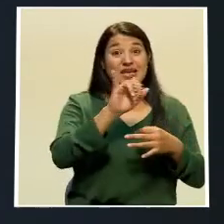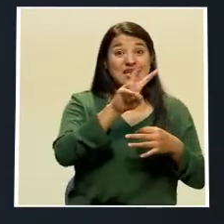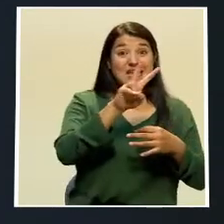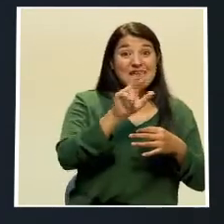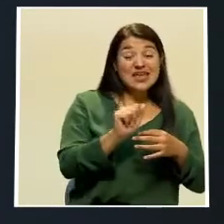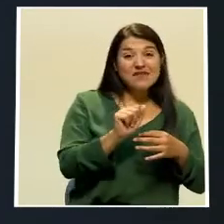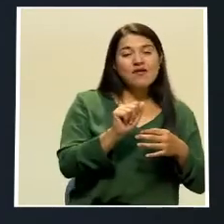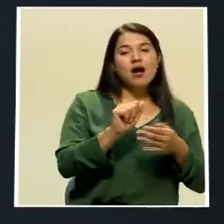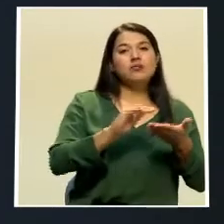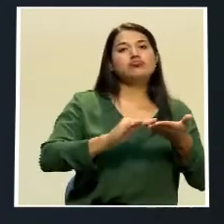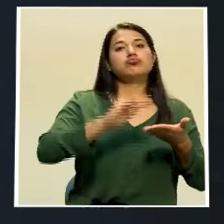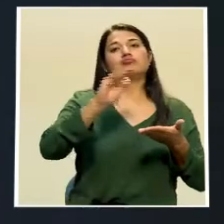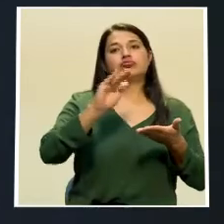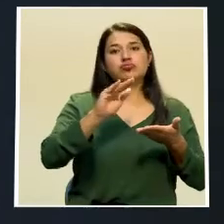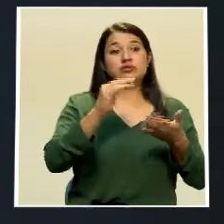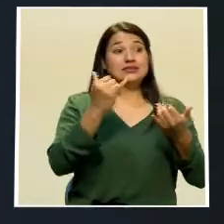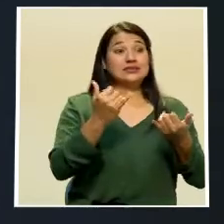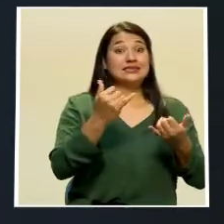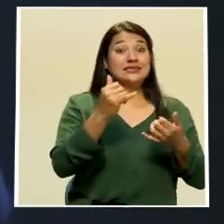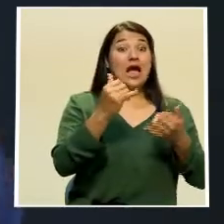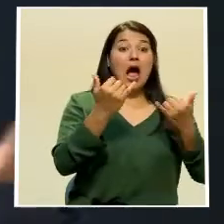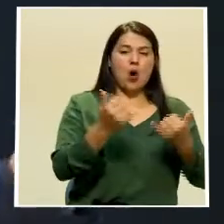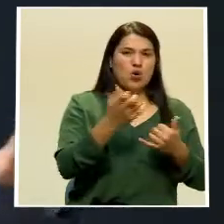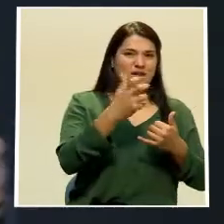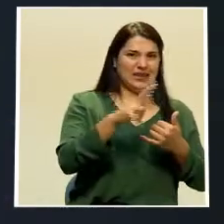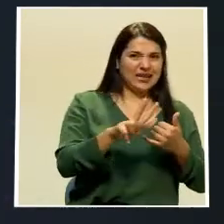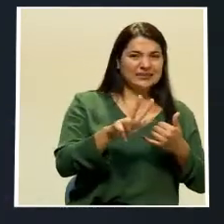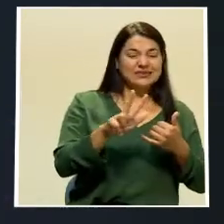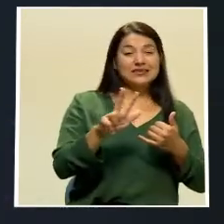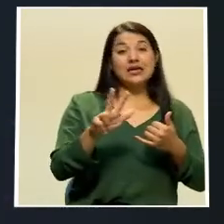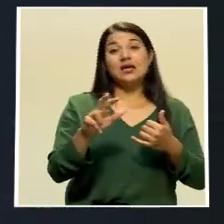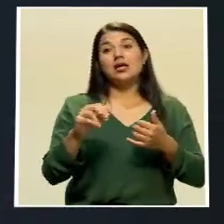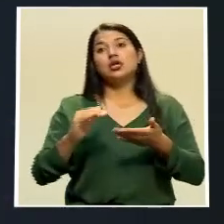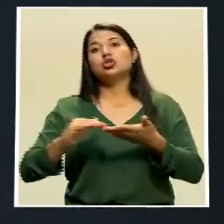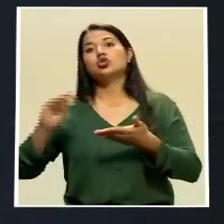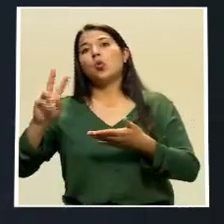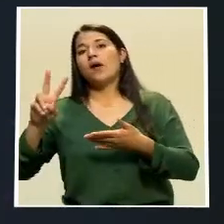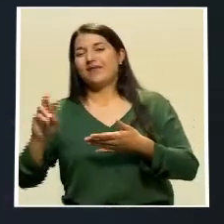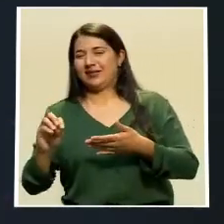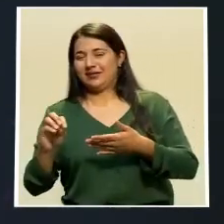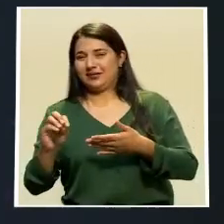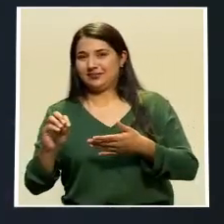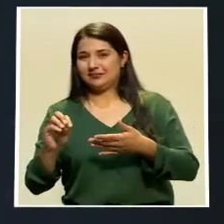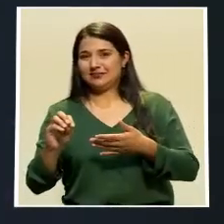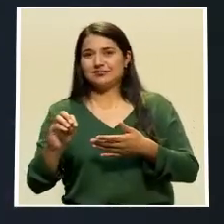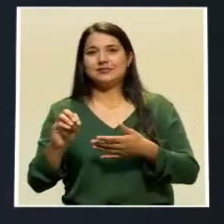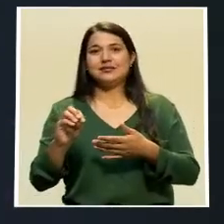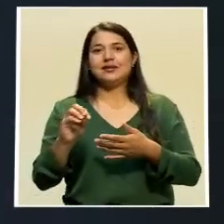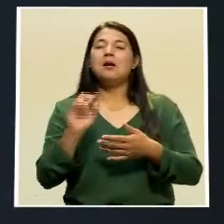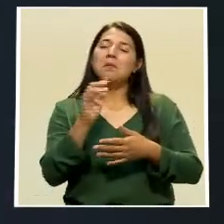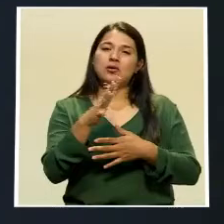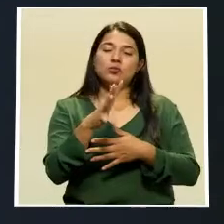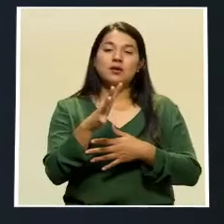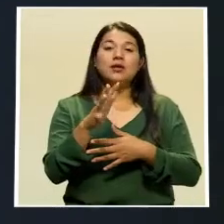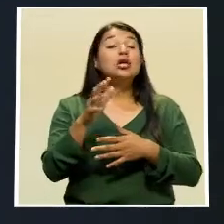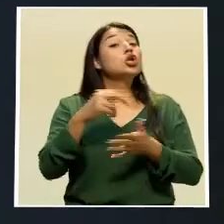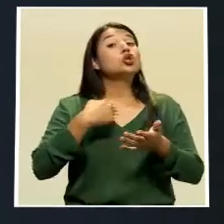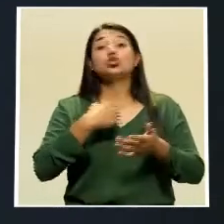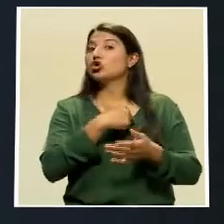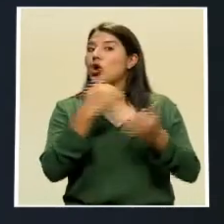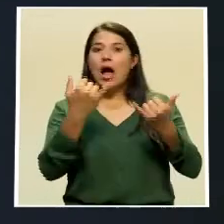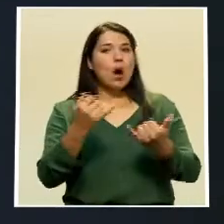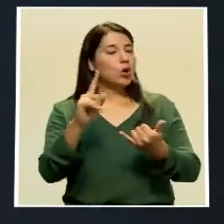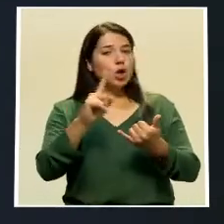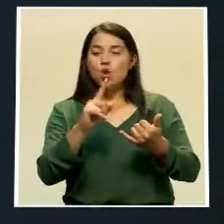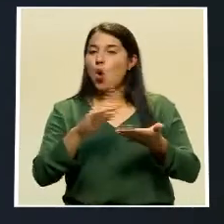Ok, entonces nosotros no estamos tocando el IVA. Acá lo que estamos trayendo es un